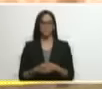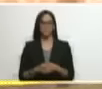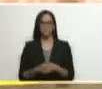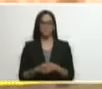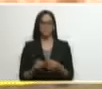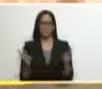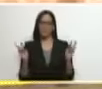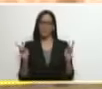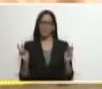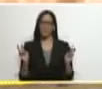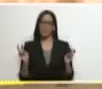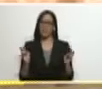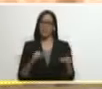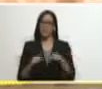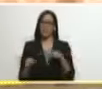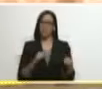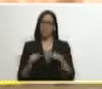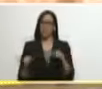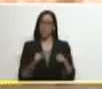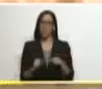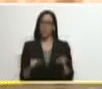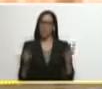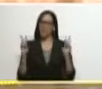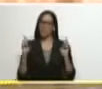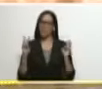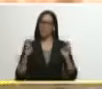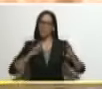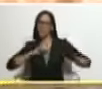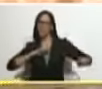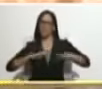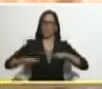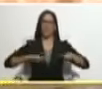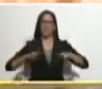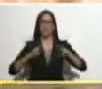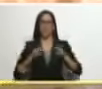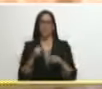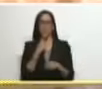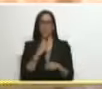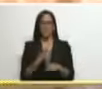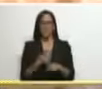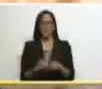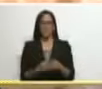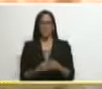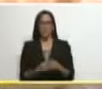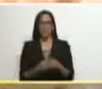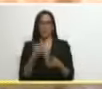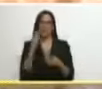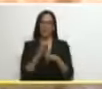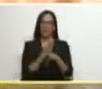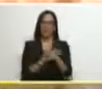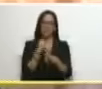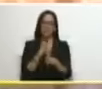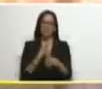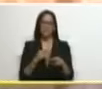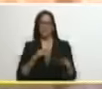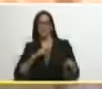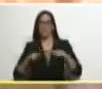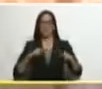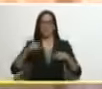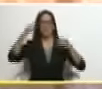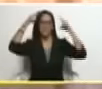Extraña dictadura, extraño régimen, como le dicen, antes le decían el régimen de